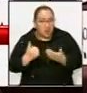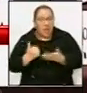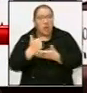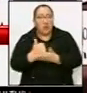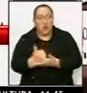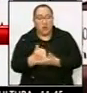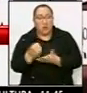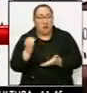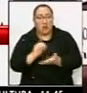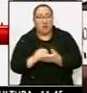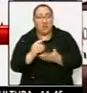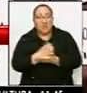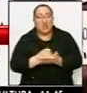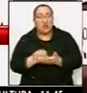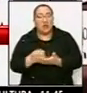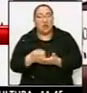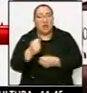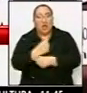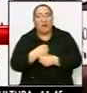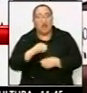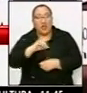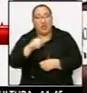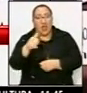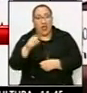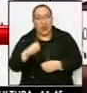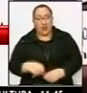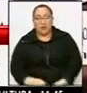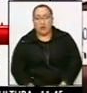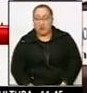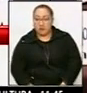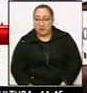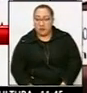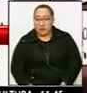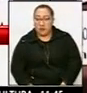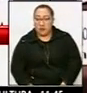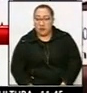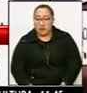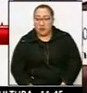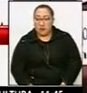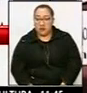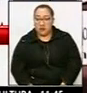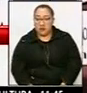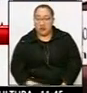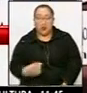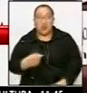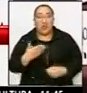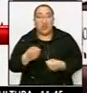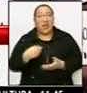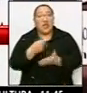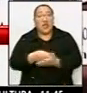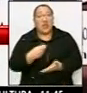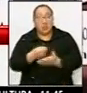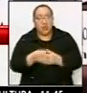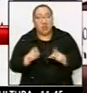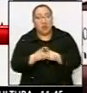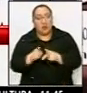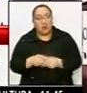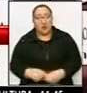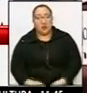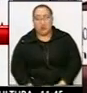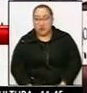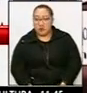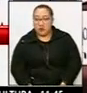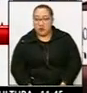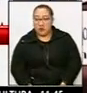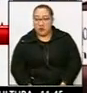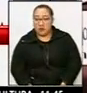Café en Jaén. Y no solamente dan créditos para ayudar a los productores cafetaleros, sino también créditos a